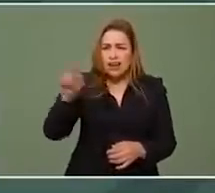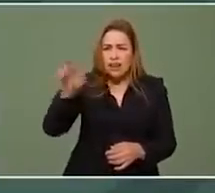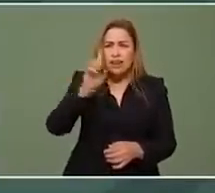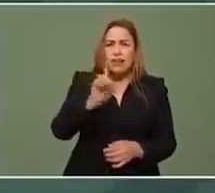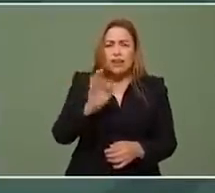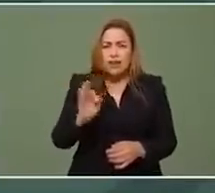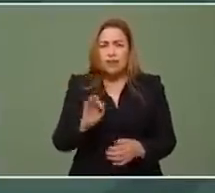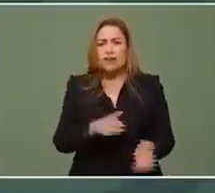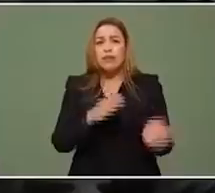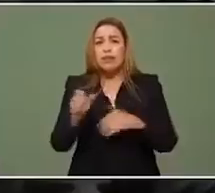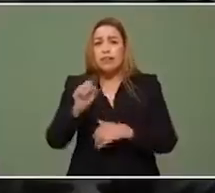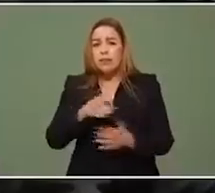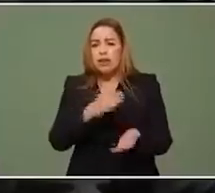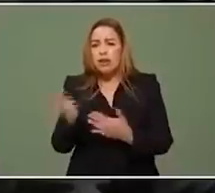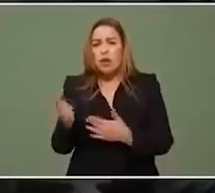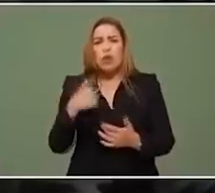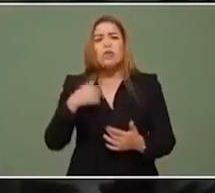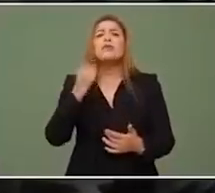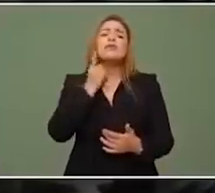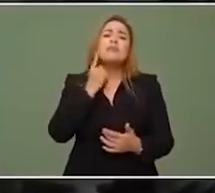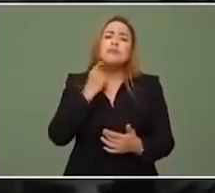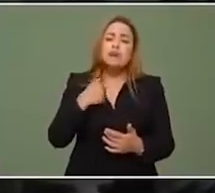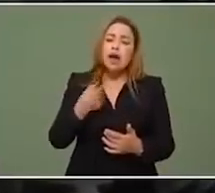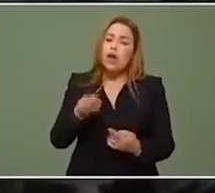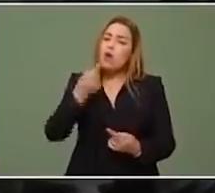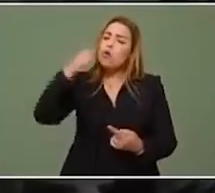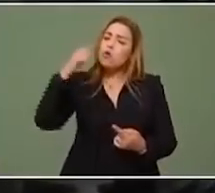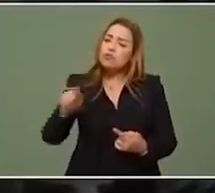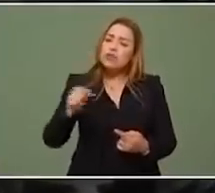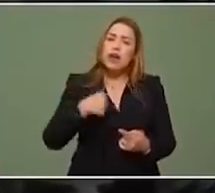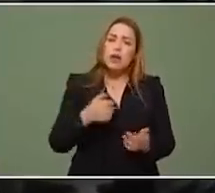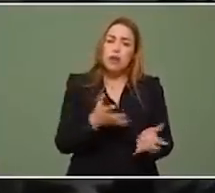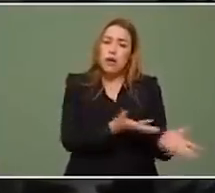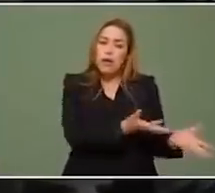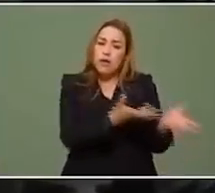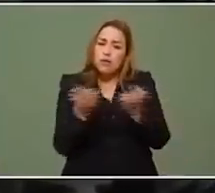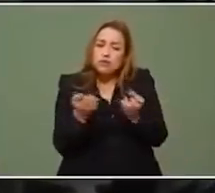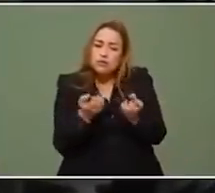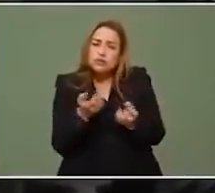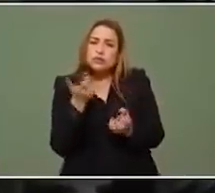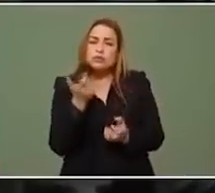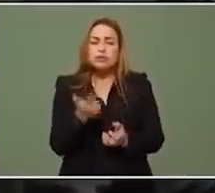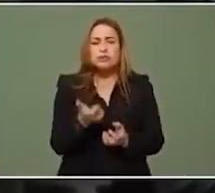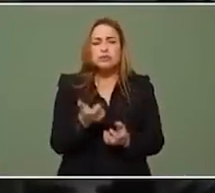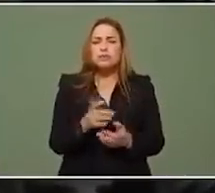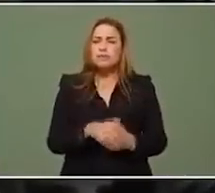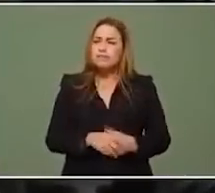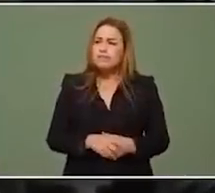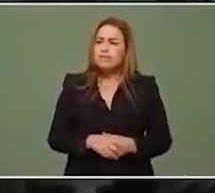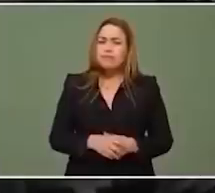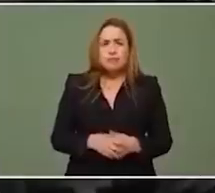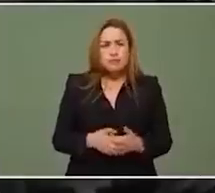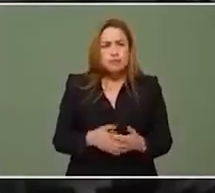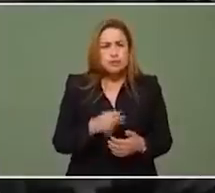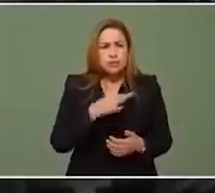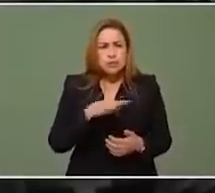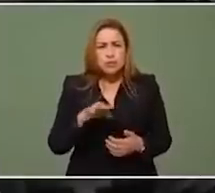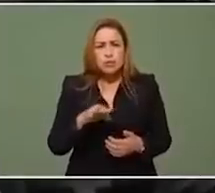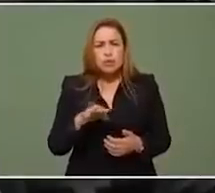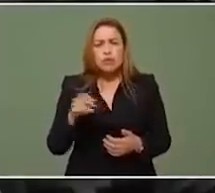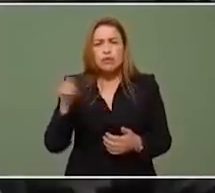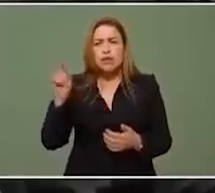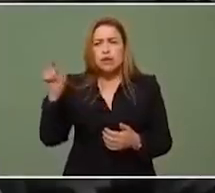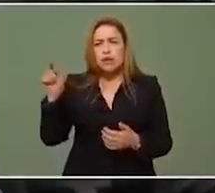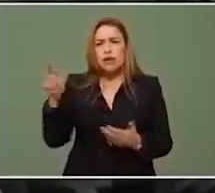está acusado de desvíos en ciudad de méxico se vale que la bancada de morena se ayude de